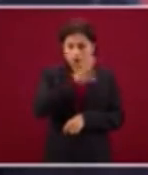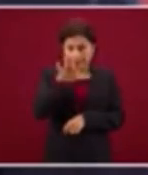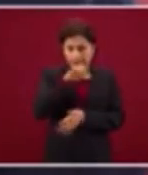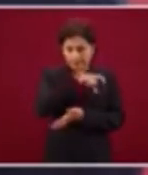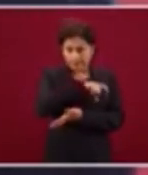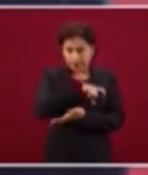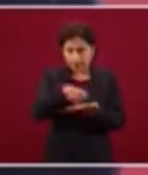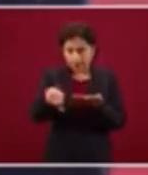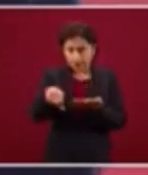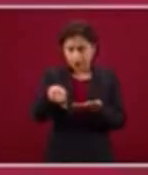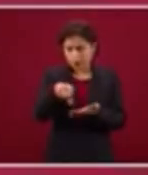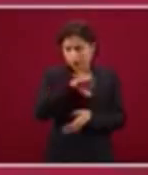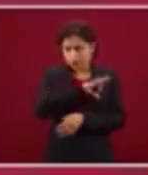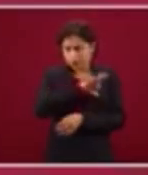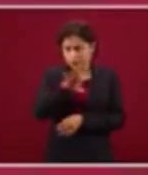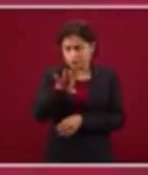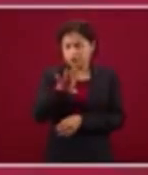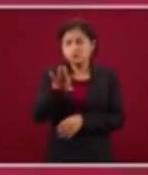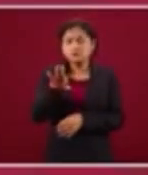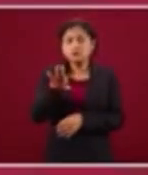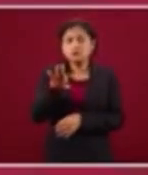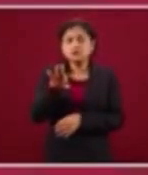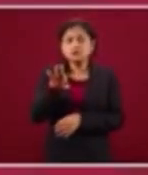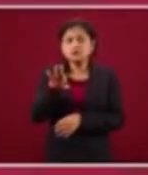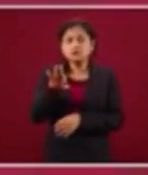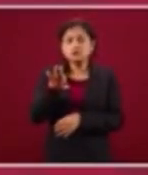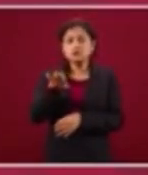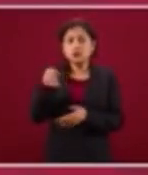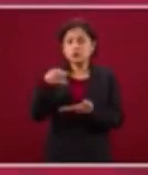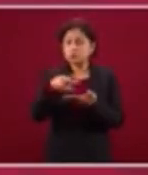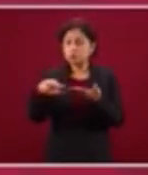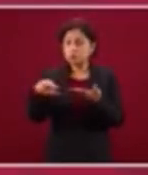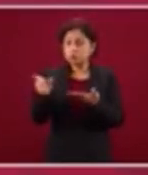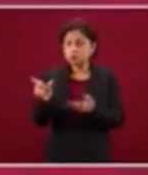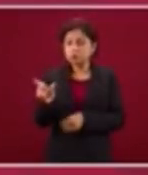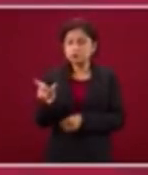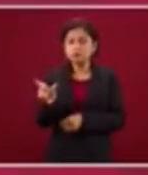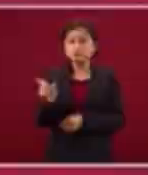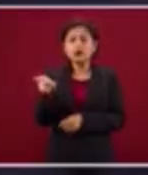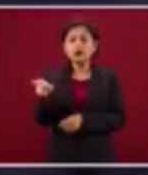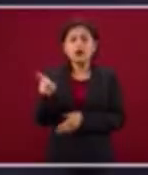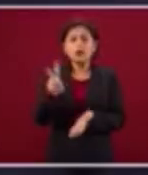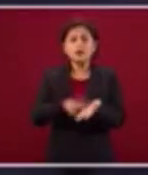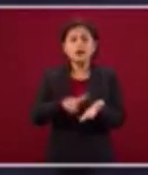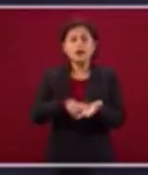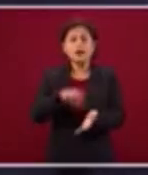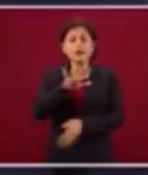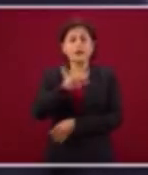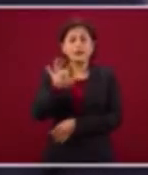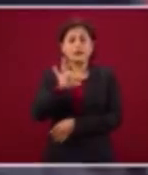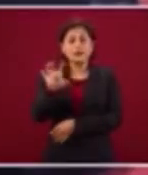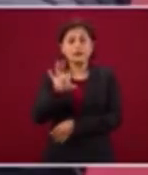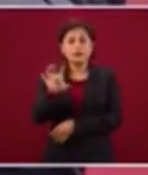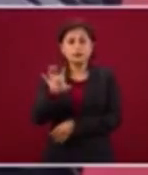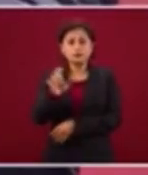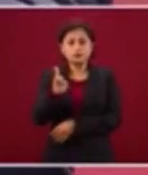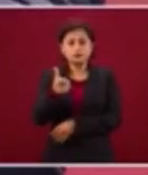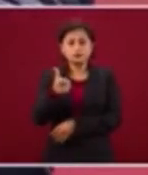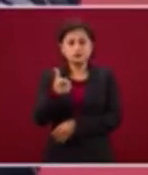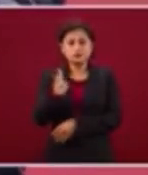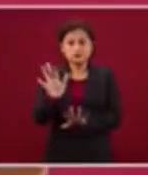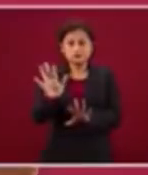un billete, un cachito de 500 pesos. A ver,